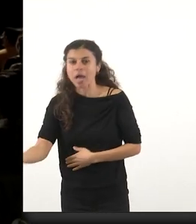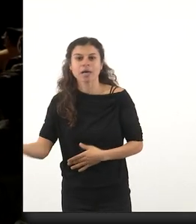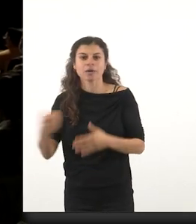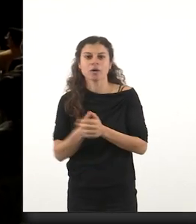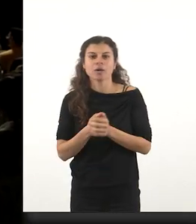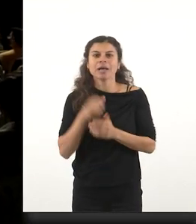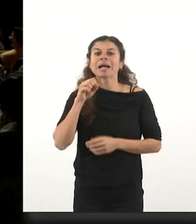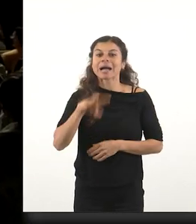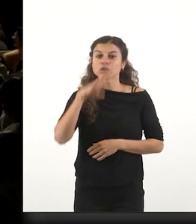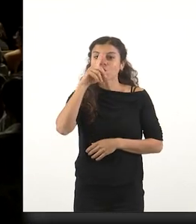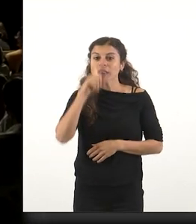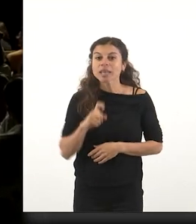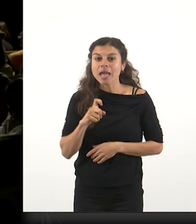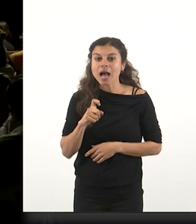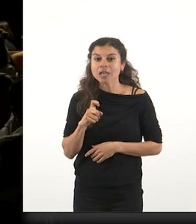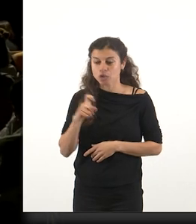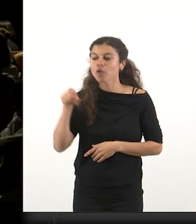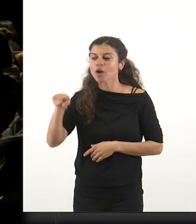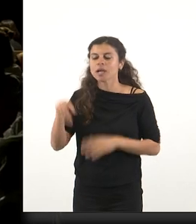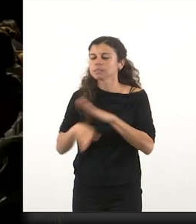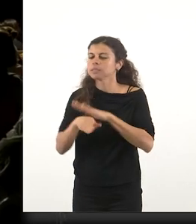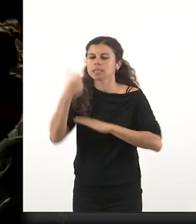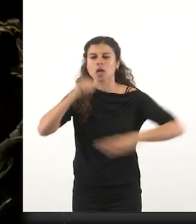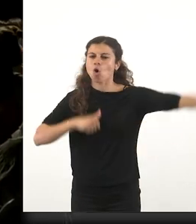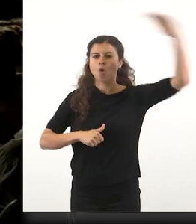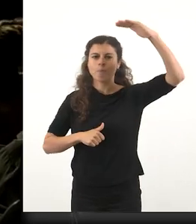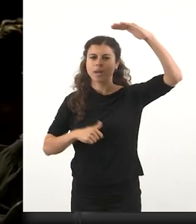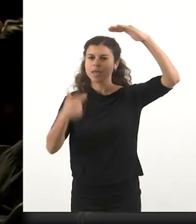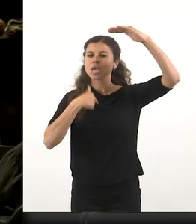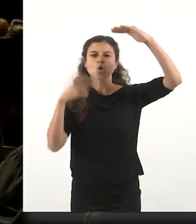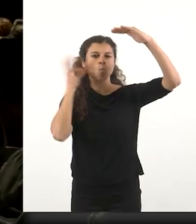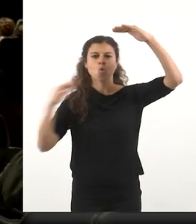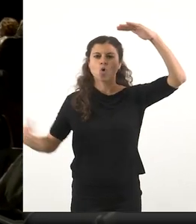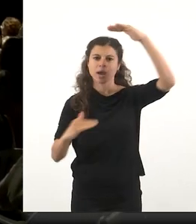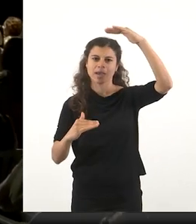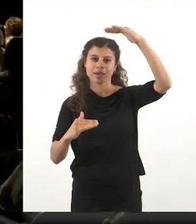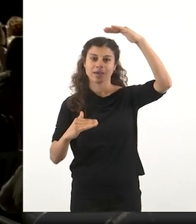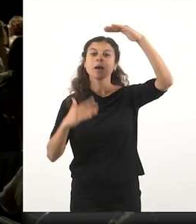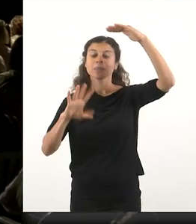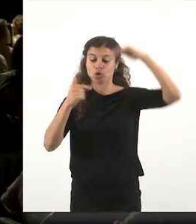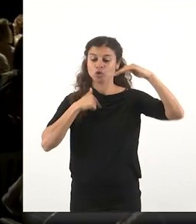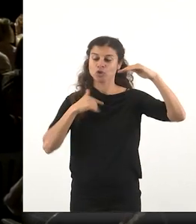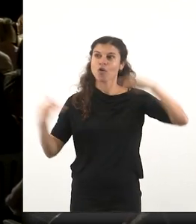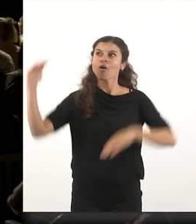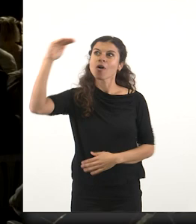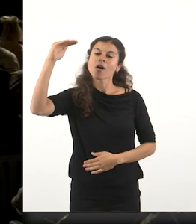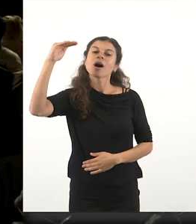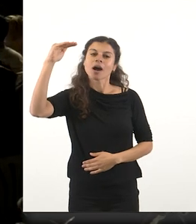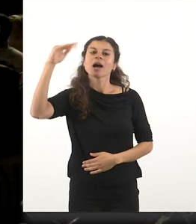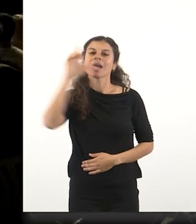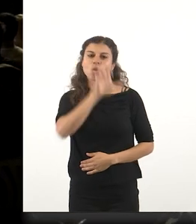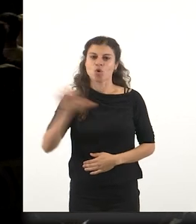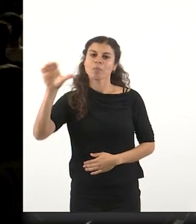estar 14 años bien, Iván a mi lado sigue siendo un hombre, ¿eh? Y yo a su lado sigo siendo una mujer. Pero yo soy europea y él es